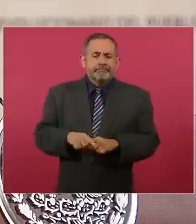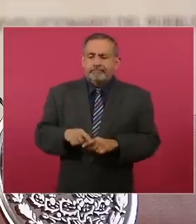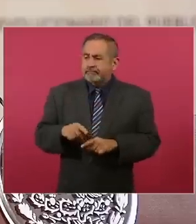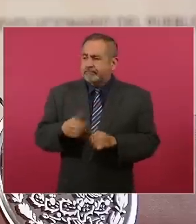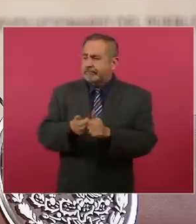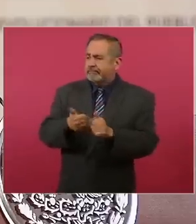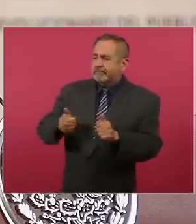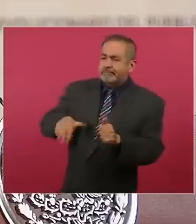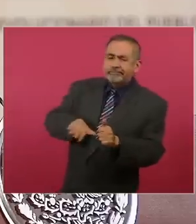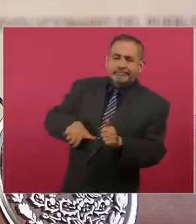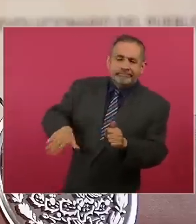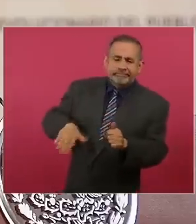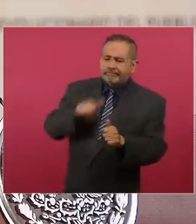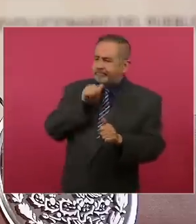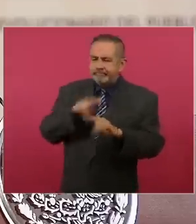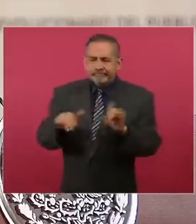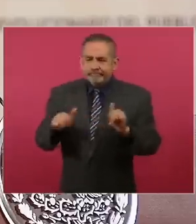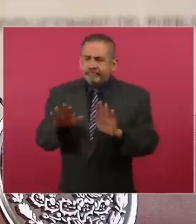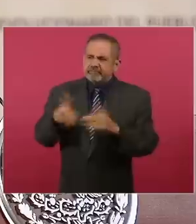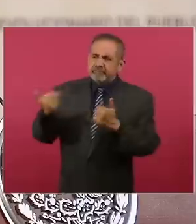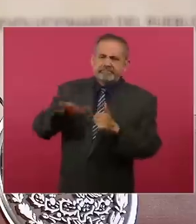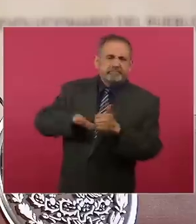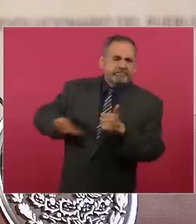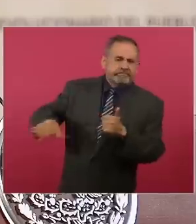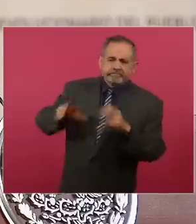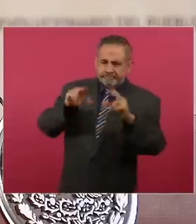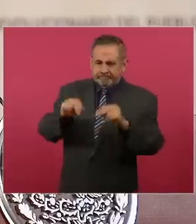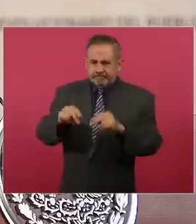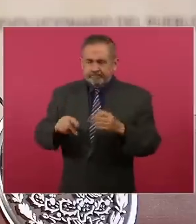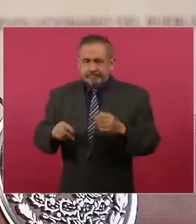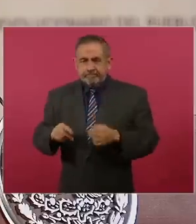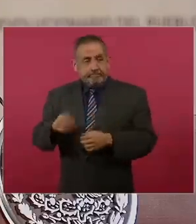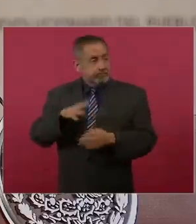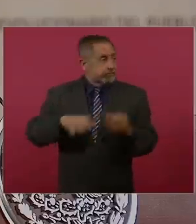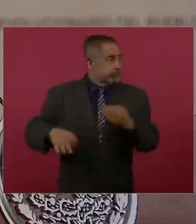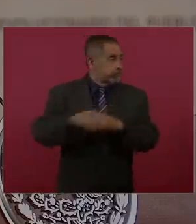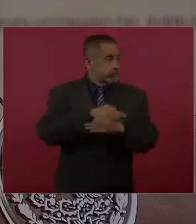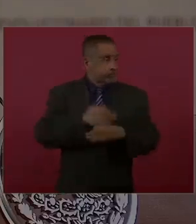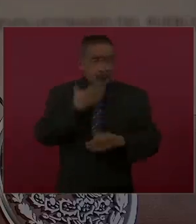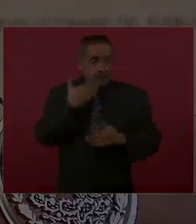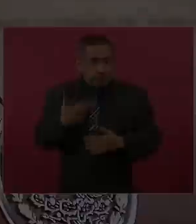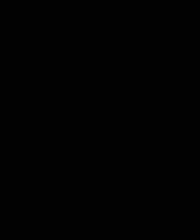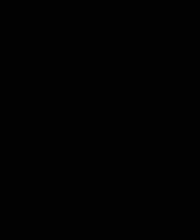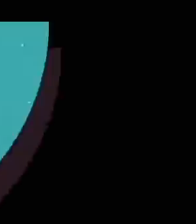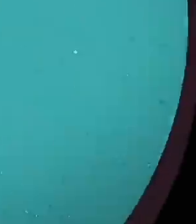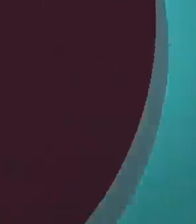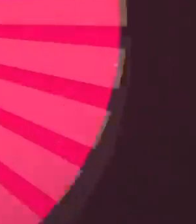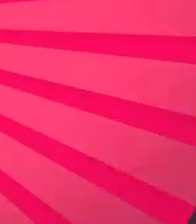a nadie atrás ni a nadie afuera, y que por el bien de todos, primero los pobres.